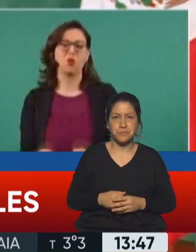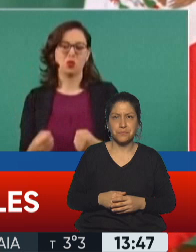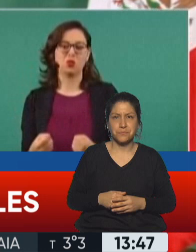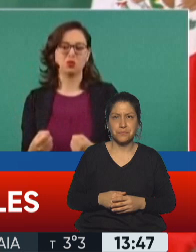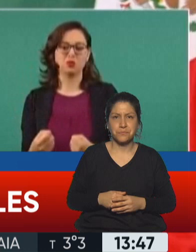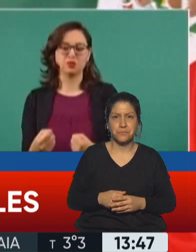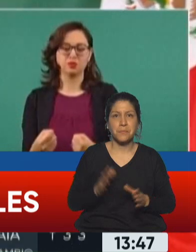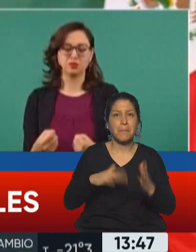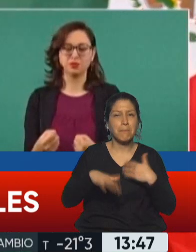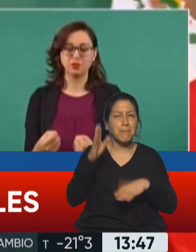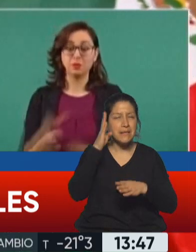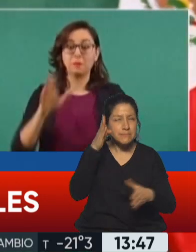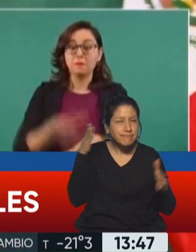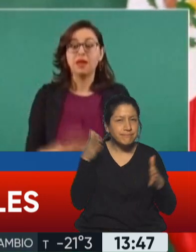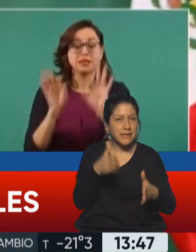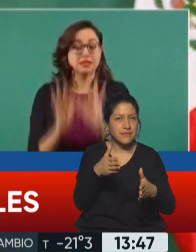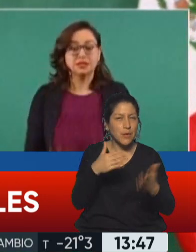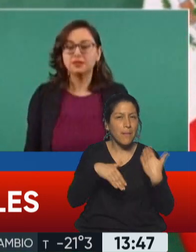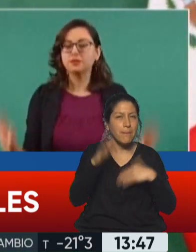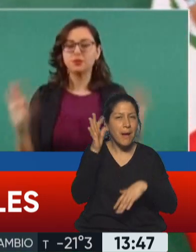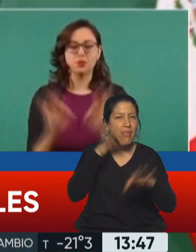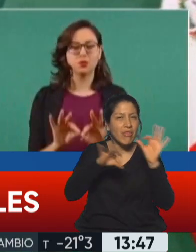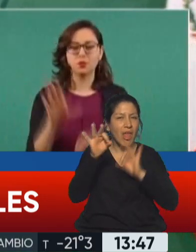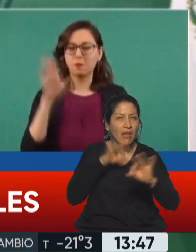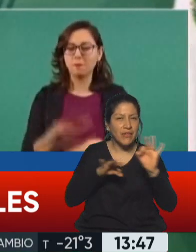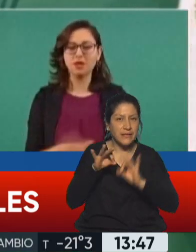y, más específico, más a detalle,